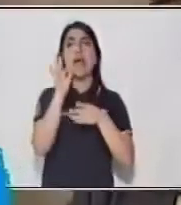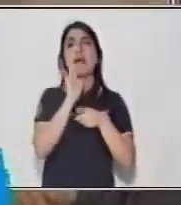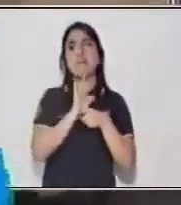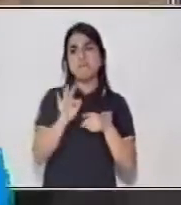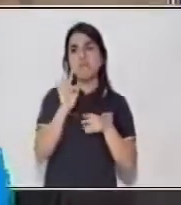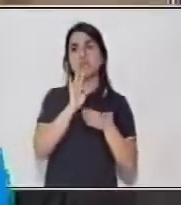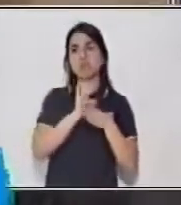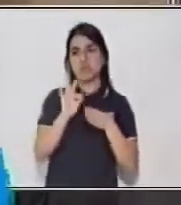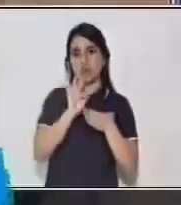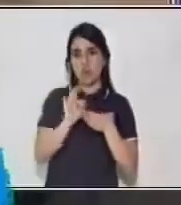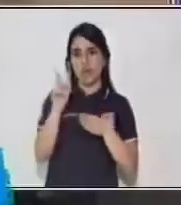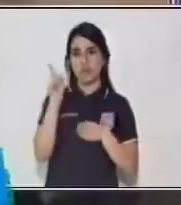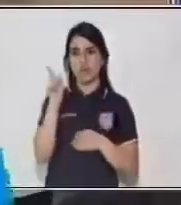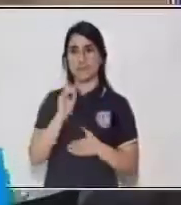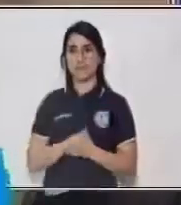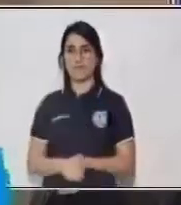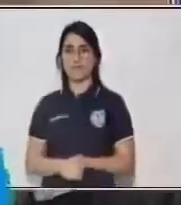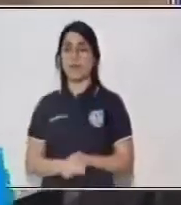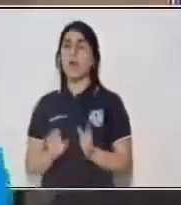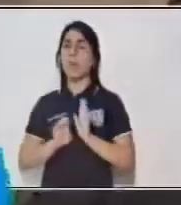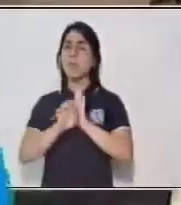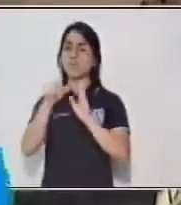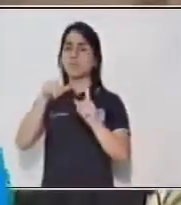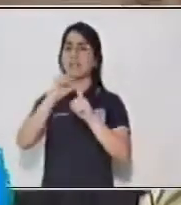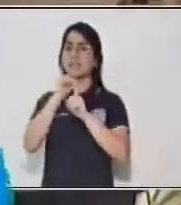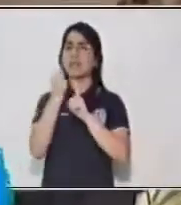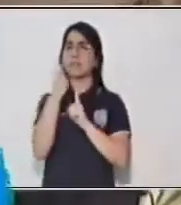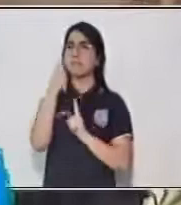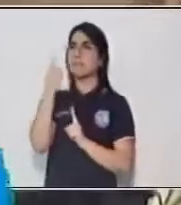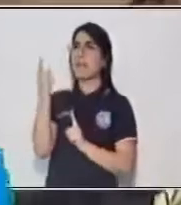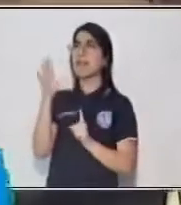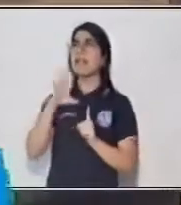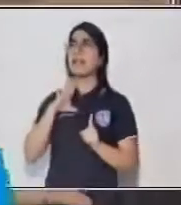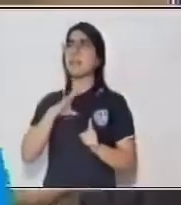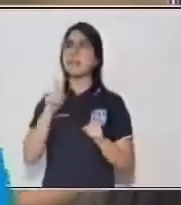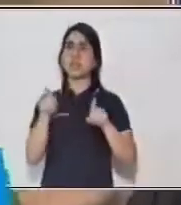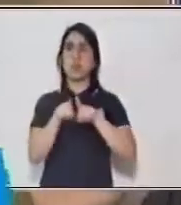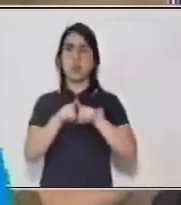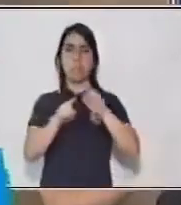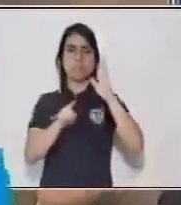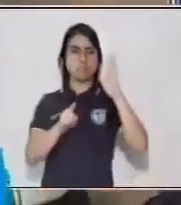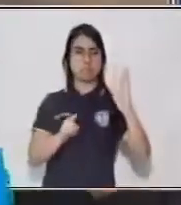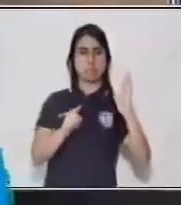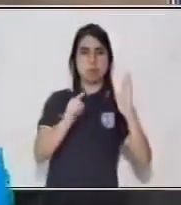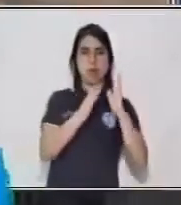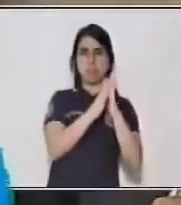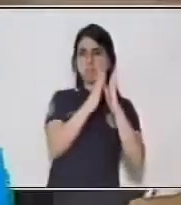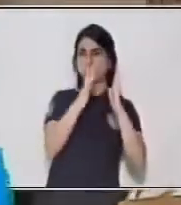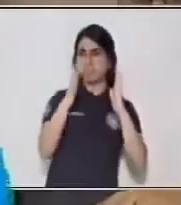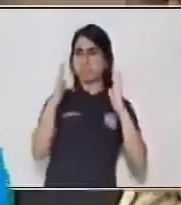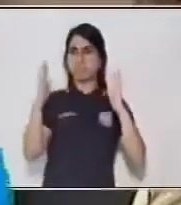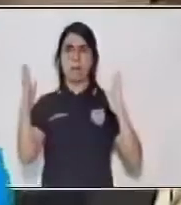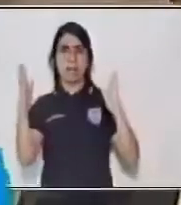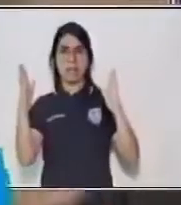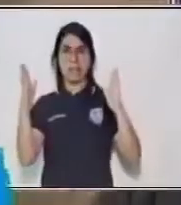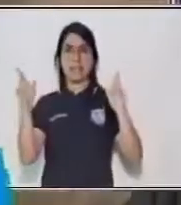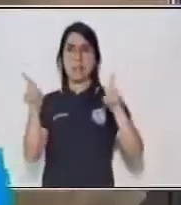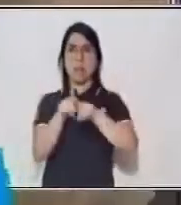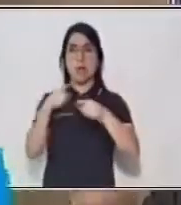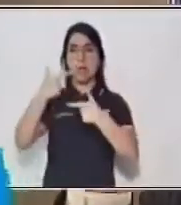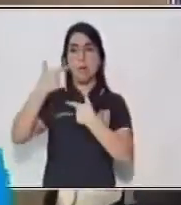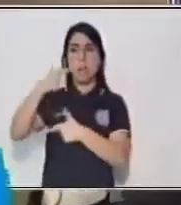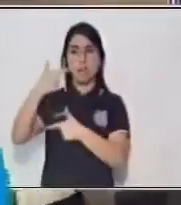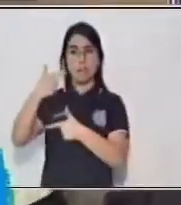exponencial. En este caso nos van a dar un rango de números, nos van a dar un rango de datos que vamos a